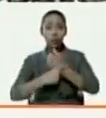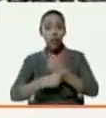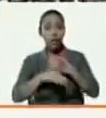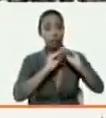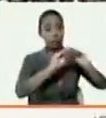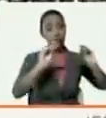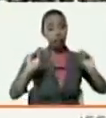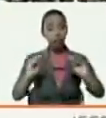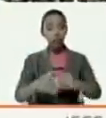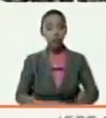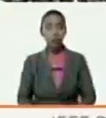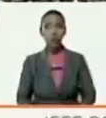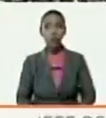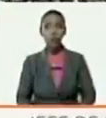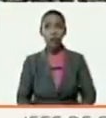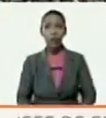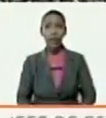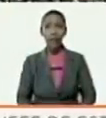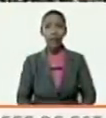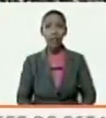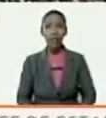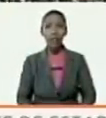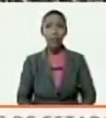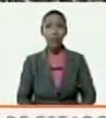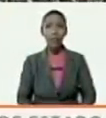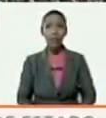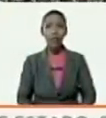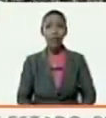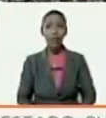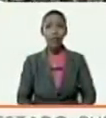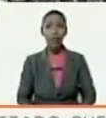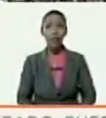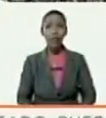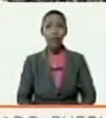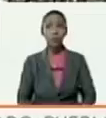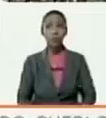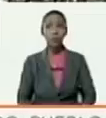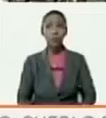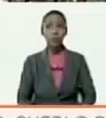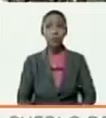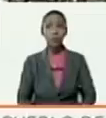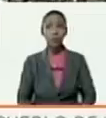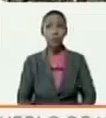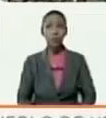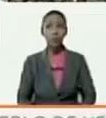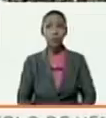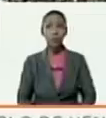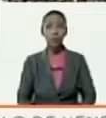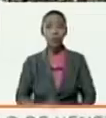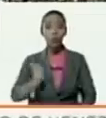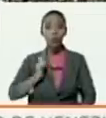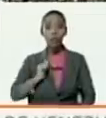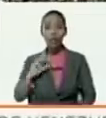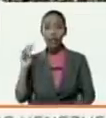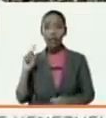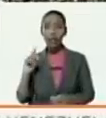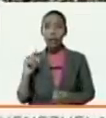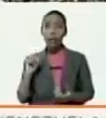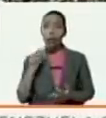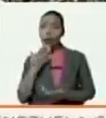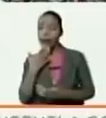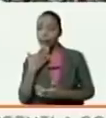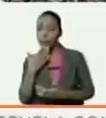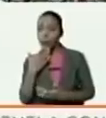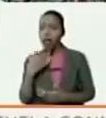a las calles el próximo 10 de marzo. ¿Cómo está preparado el Partido Socialista Unido de Venezuela para cualquier acción violenta? No, bueno, él